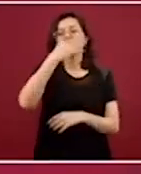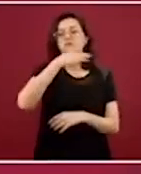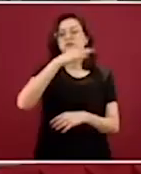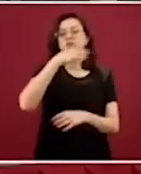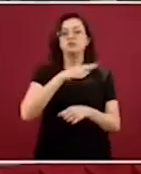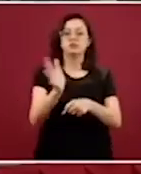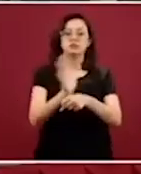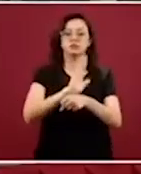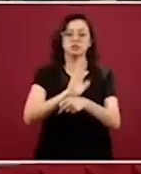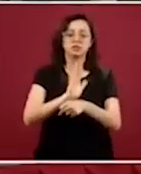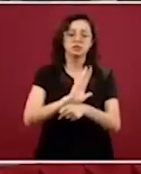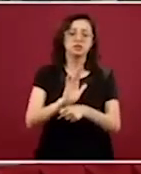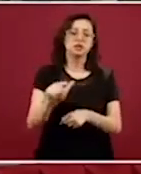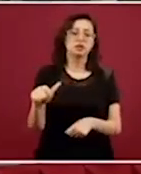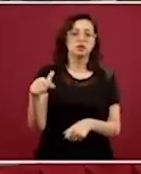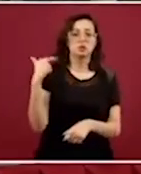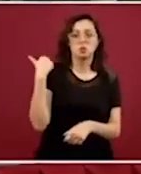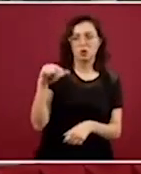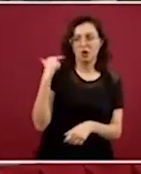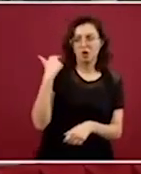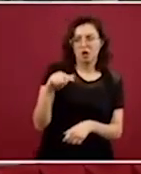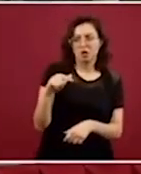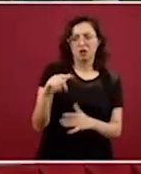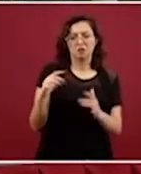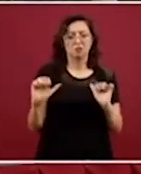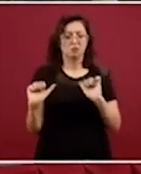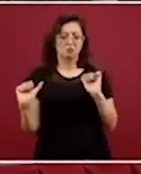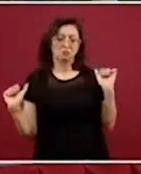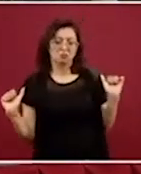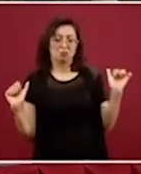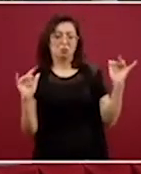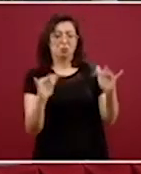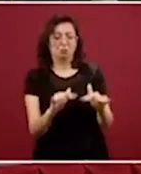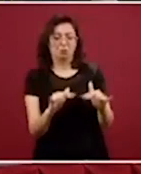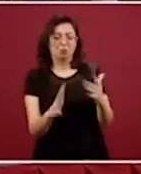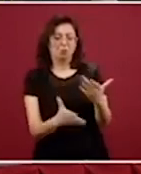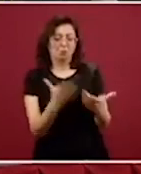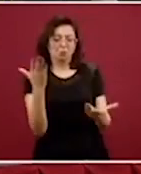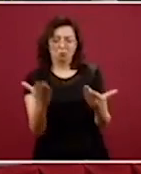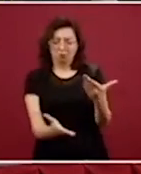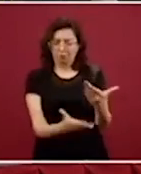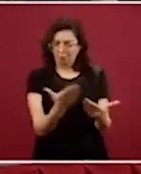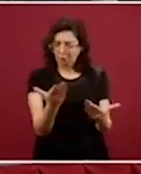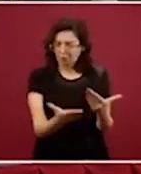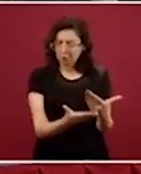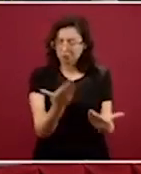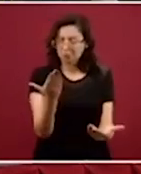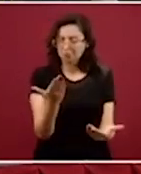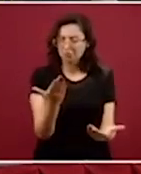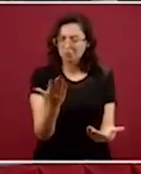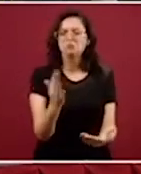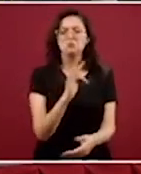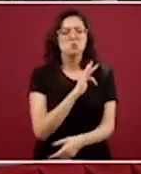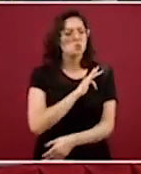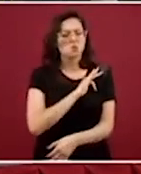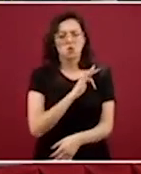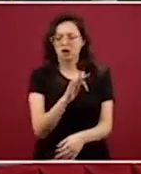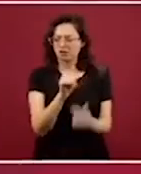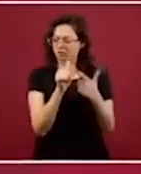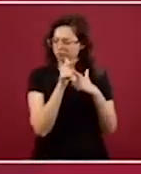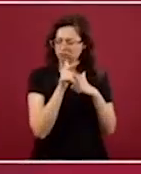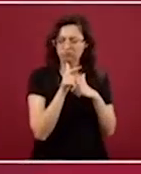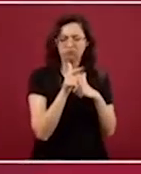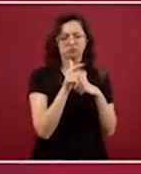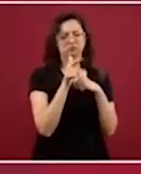Guadalajara. Entonces, si la concentración masiva es relativamente pequeña, es posible tener